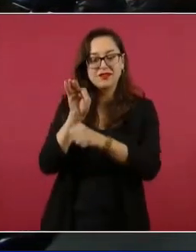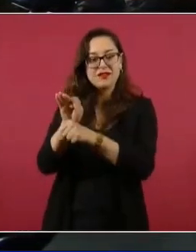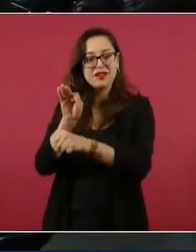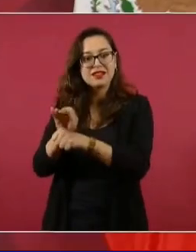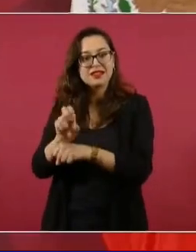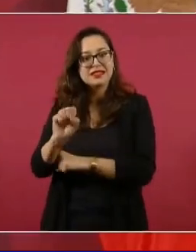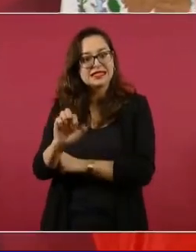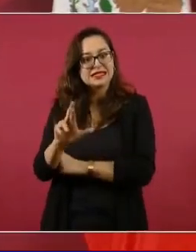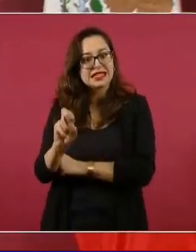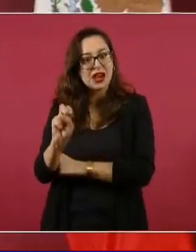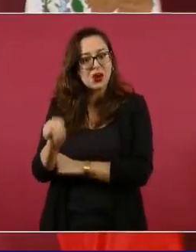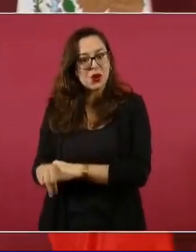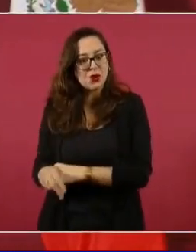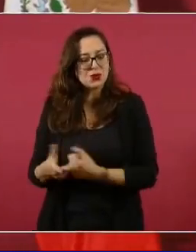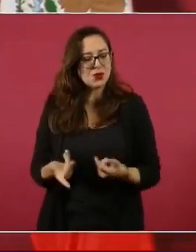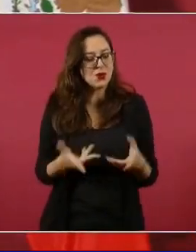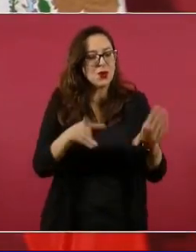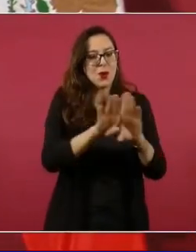que el New York Times